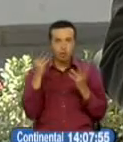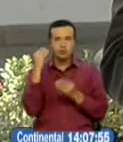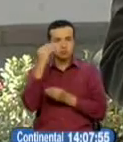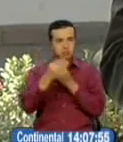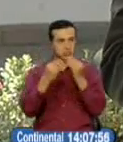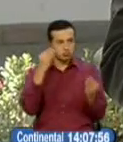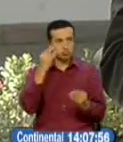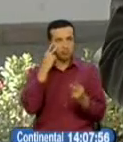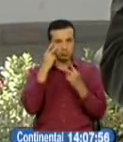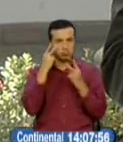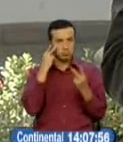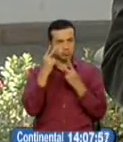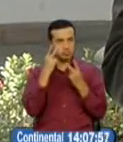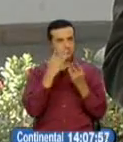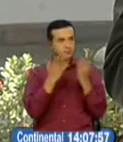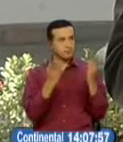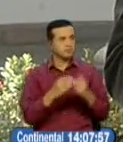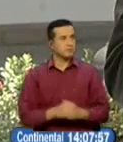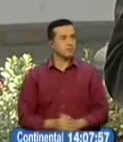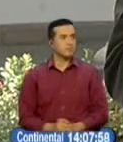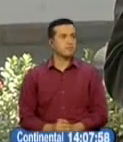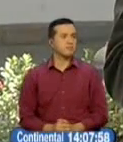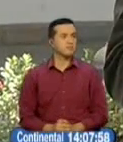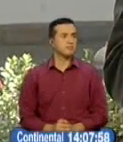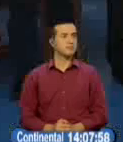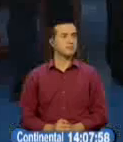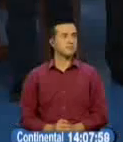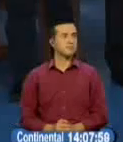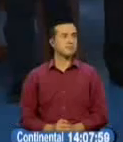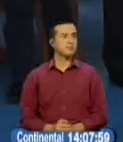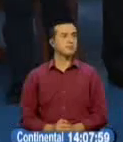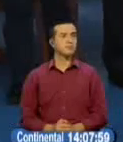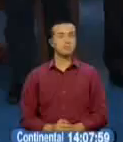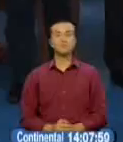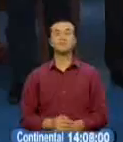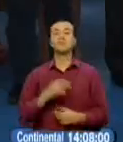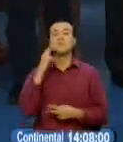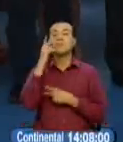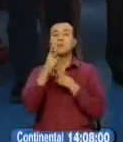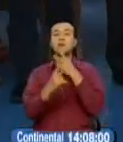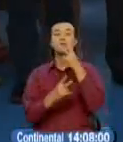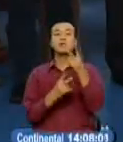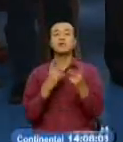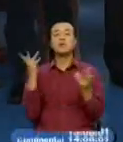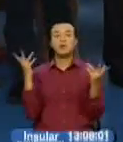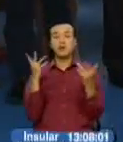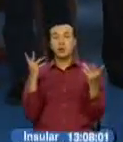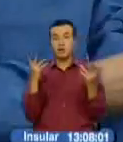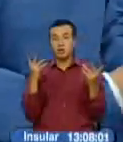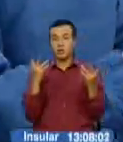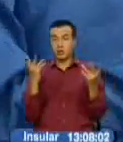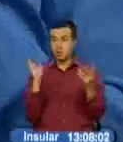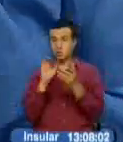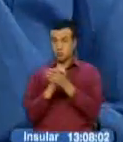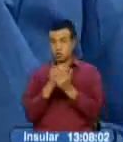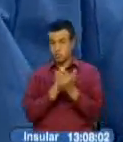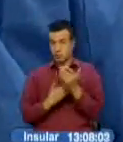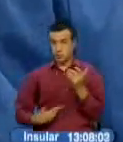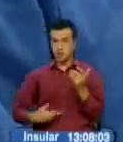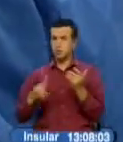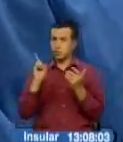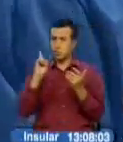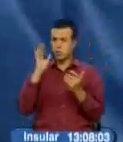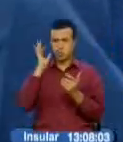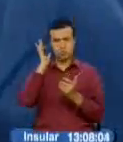compañera Olga Velasco nos tiene los detalles. Una visita que no la hace en calidad de primera dama, sino como una